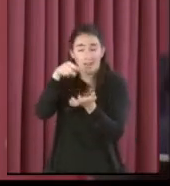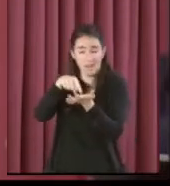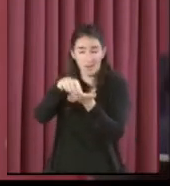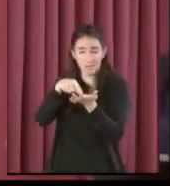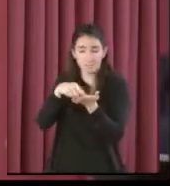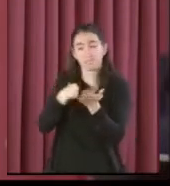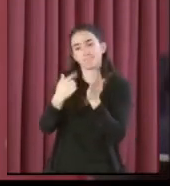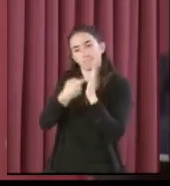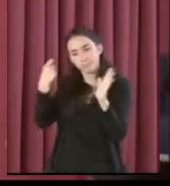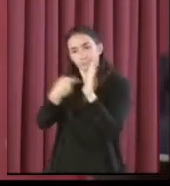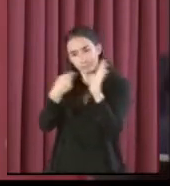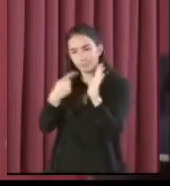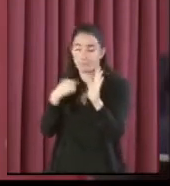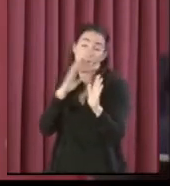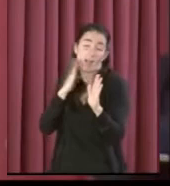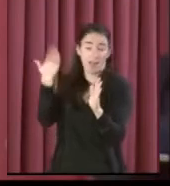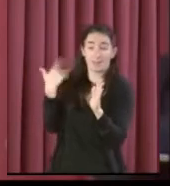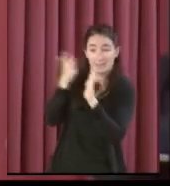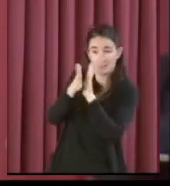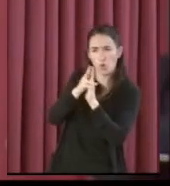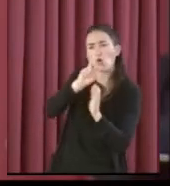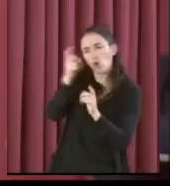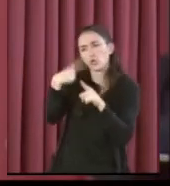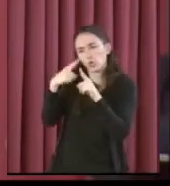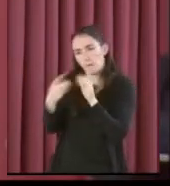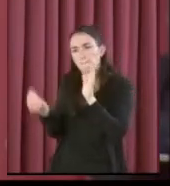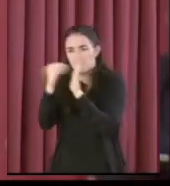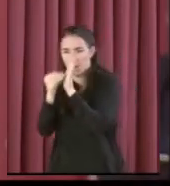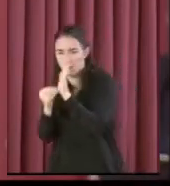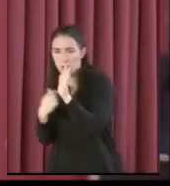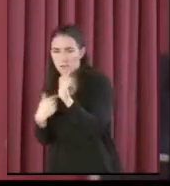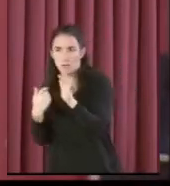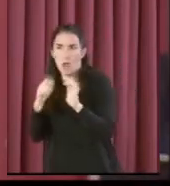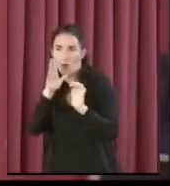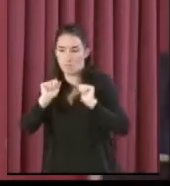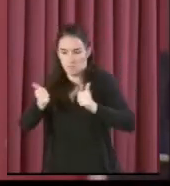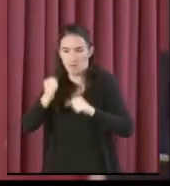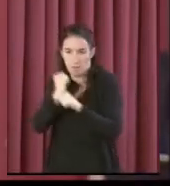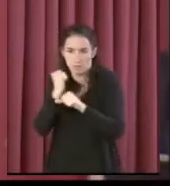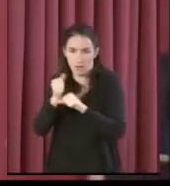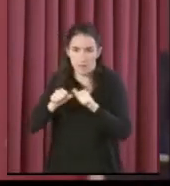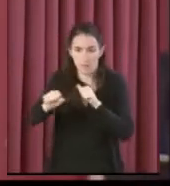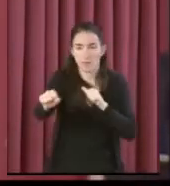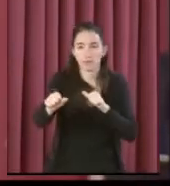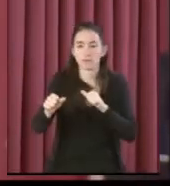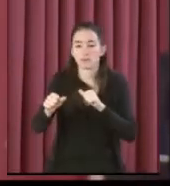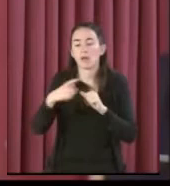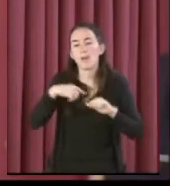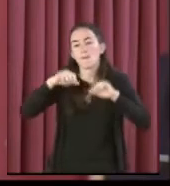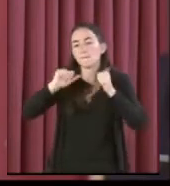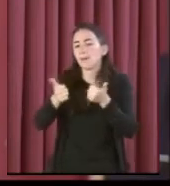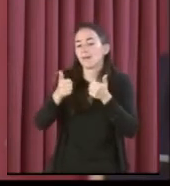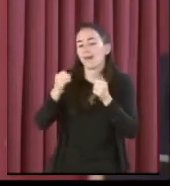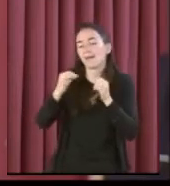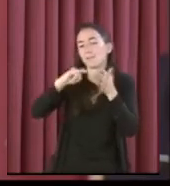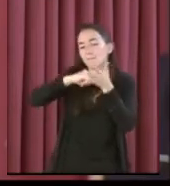referencia anteriormente se unen nuevas iniciativas en las que ya estamos trabajando. Vamos además a comenzar el proceso de elaboración del